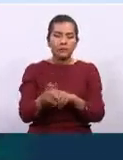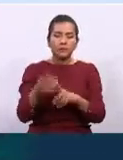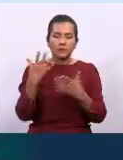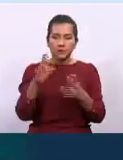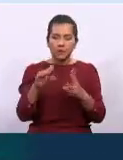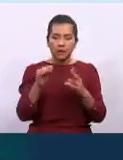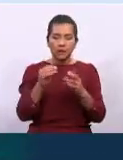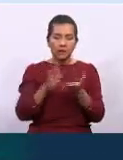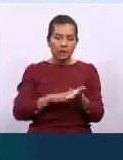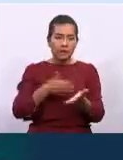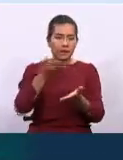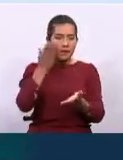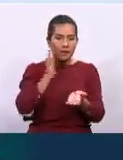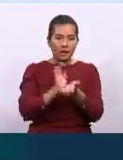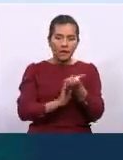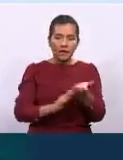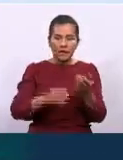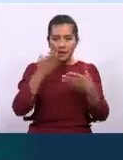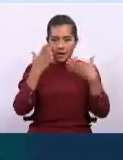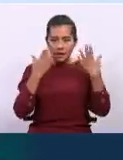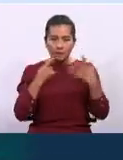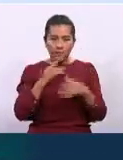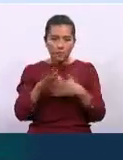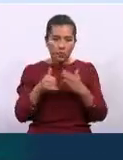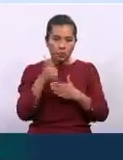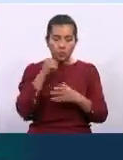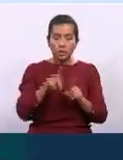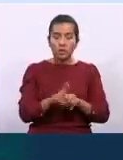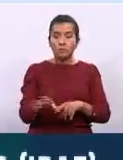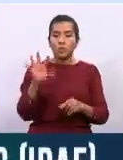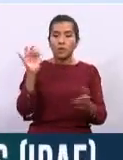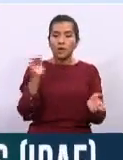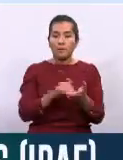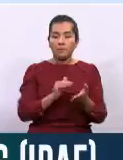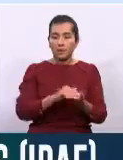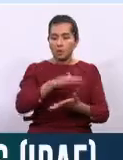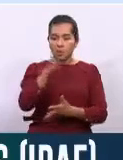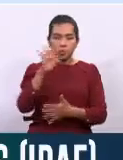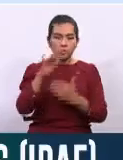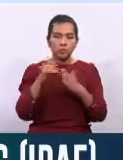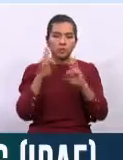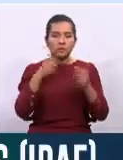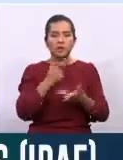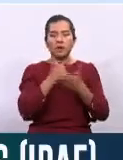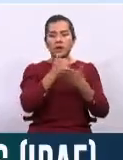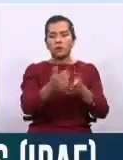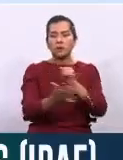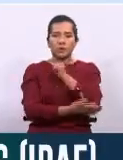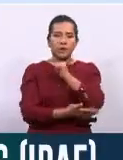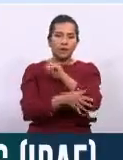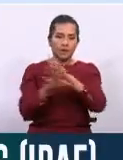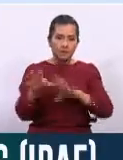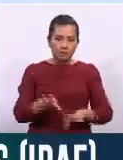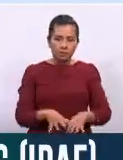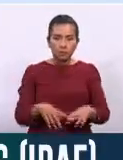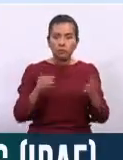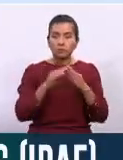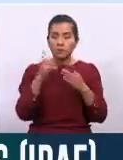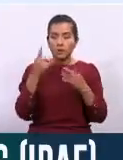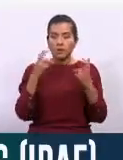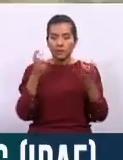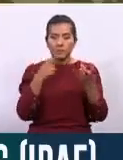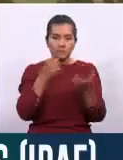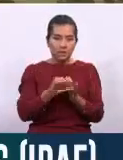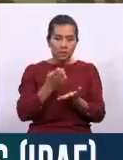posibilidad de producir 9.000 toneladas anualmente de derivados destinados al sector pecuario. El ministro de Desarrollo Productivo y Economía